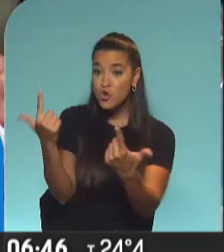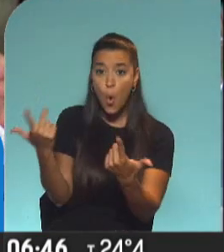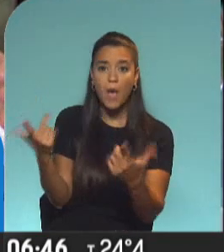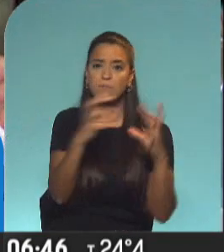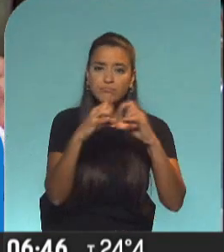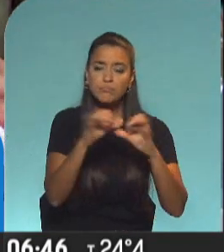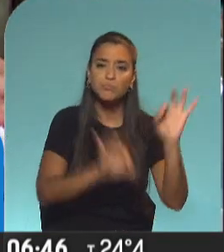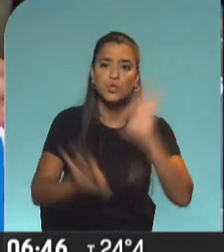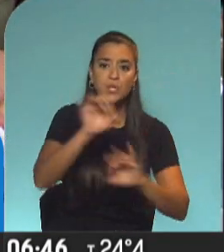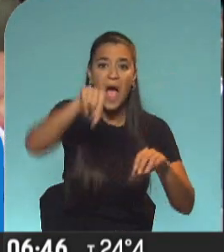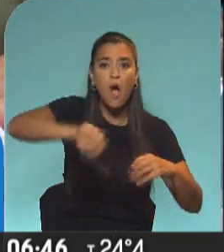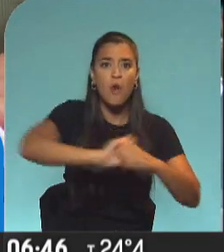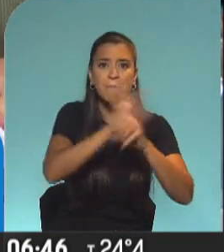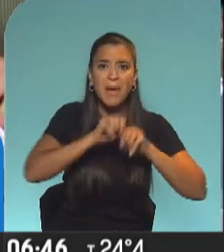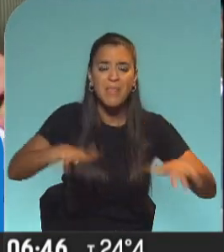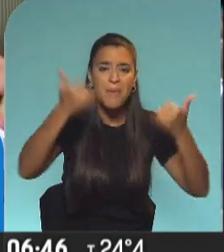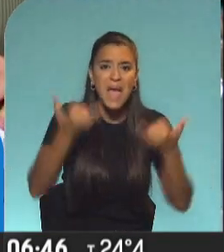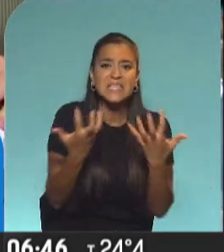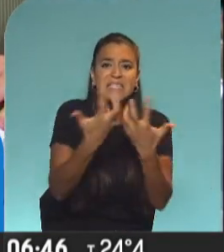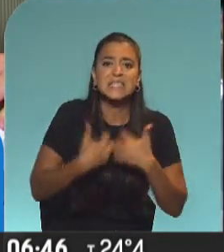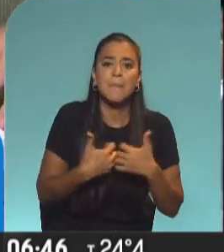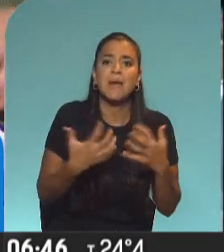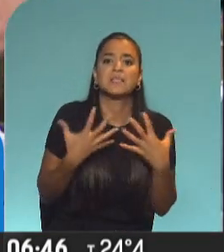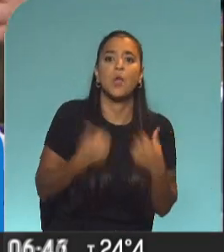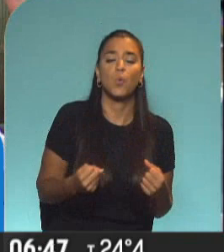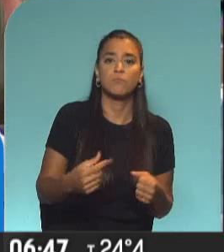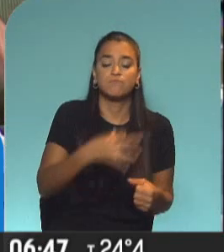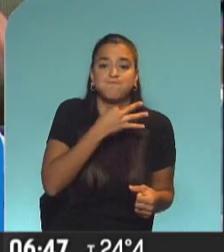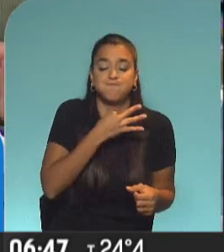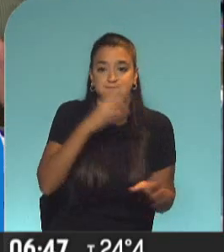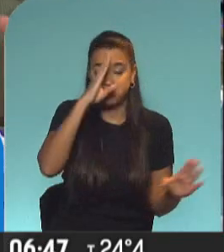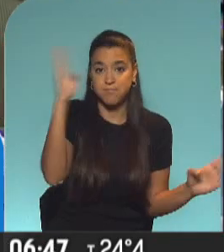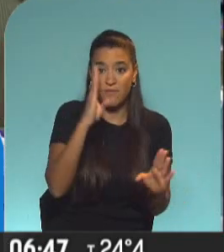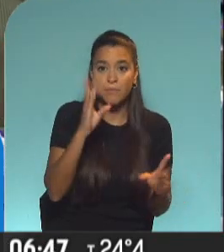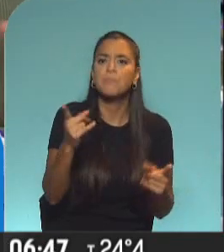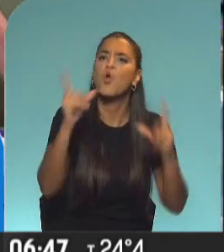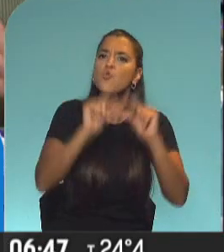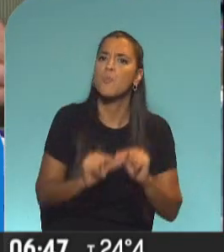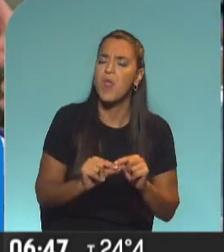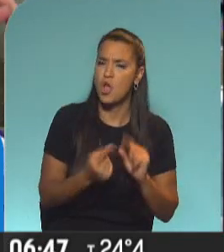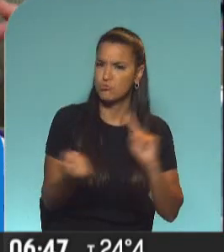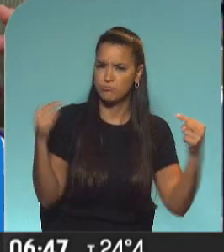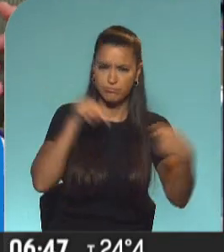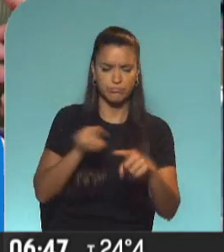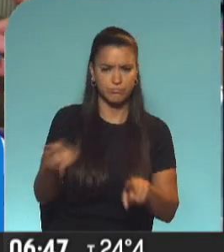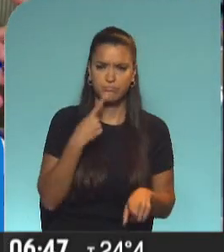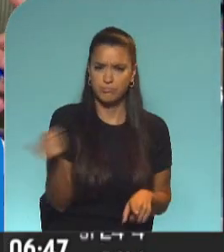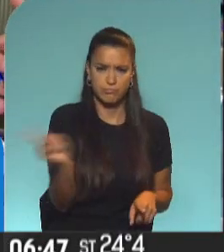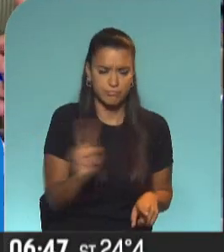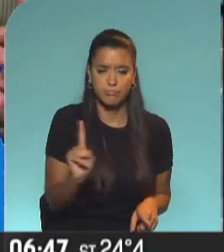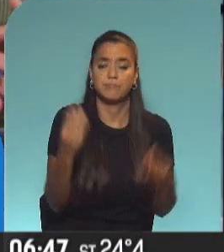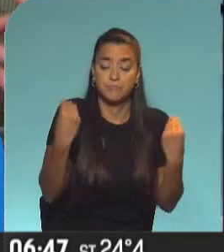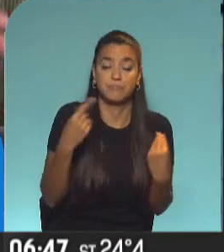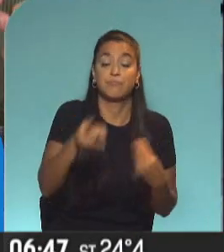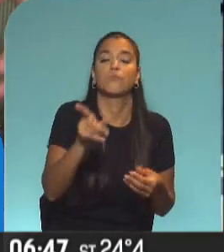discutir este proyecto en medio de una pandemia cuando el sistema sanitario está colapsado. Bueno, lo que demuestran los números es lo contrario. innecesario eso. Lo que demuestran los números y lo que